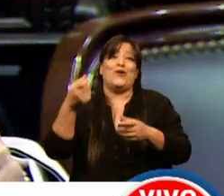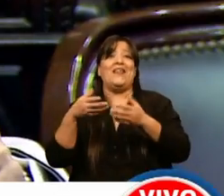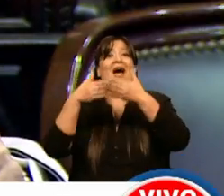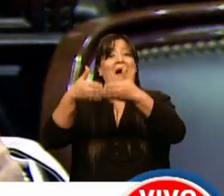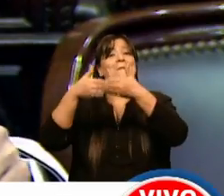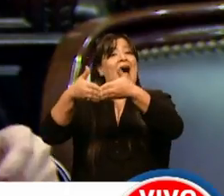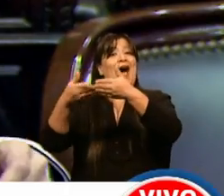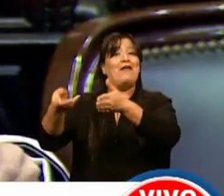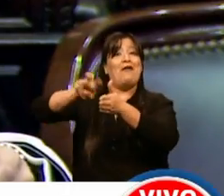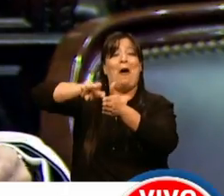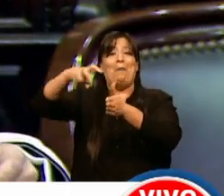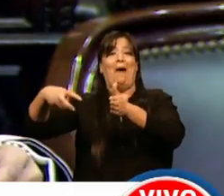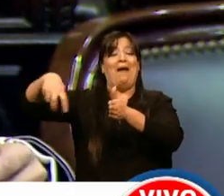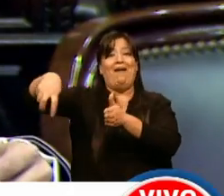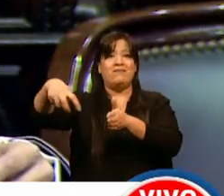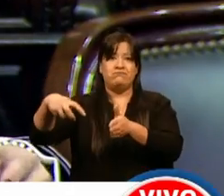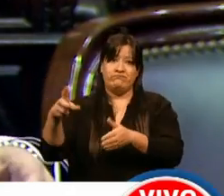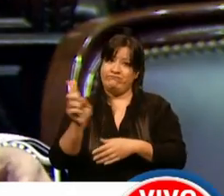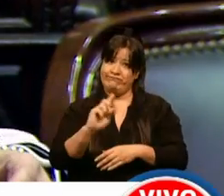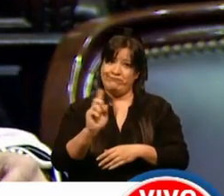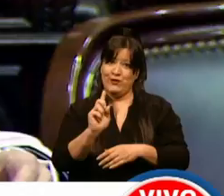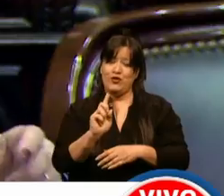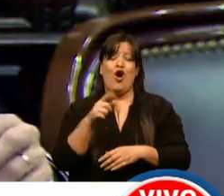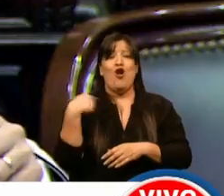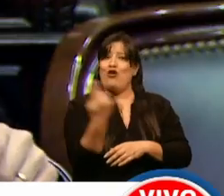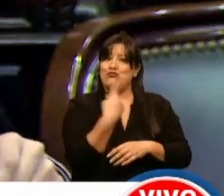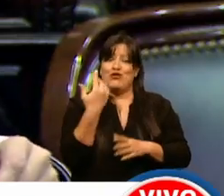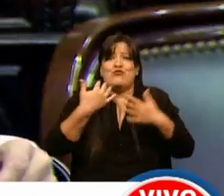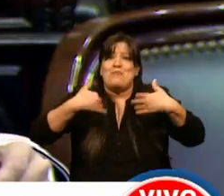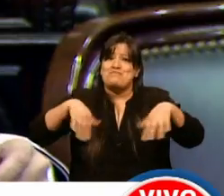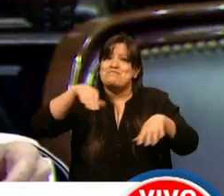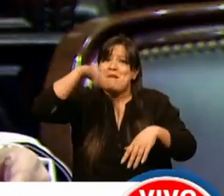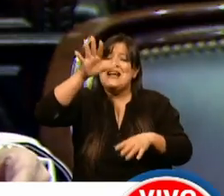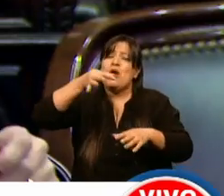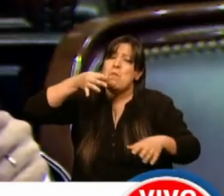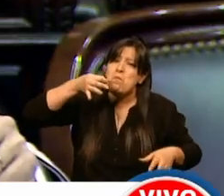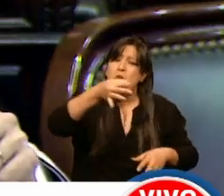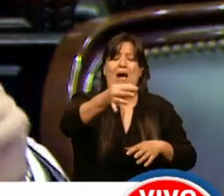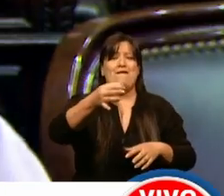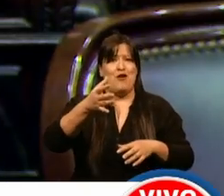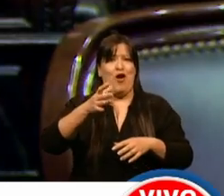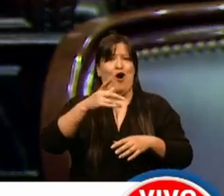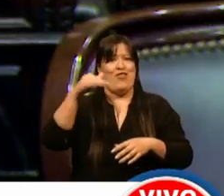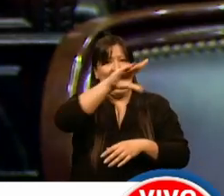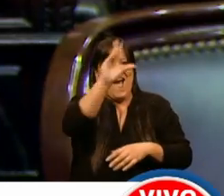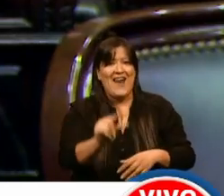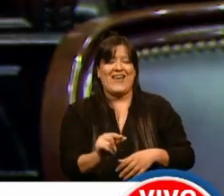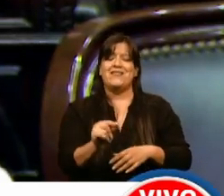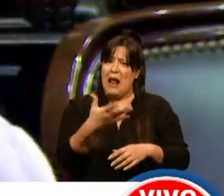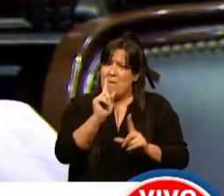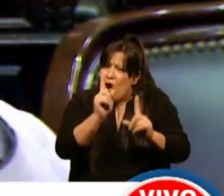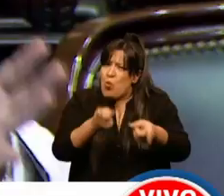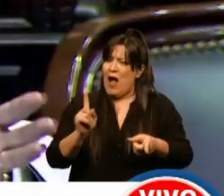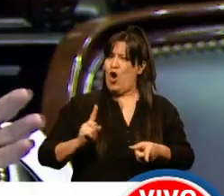presidente somos argentinos de la de la profundidad de nuestro de nuestro país con orgullo y la verdad